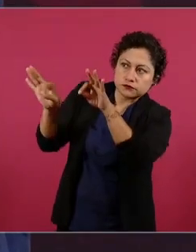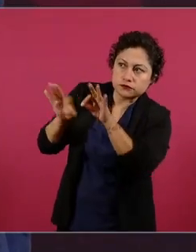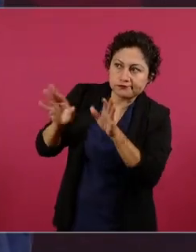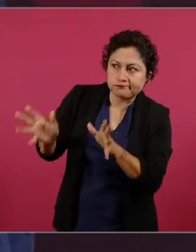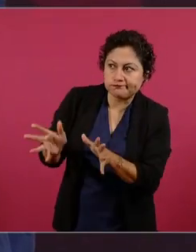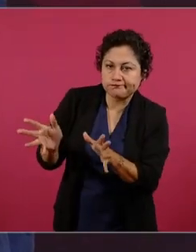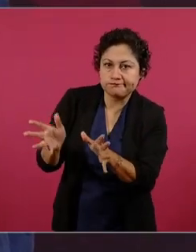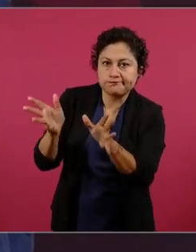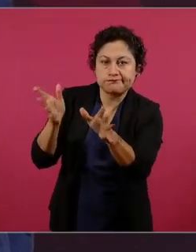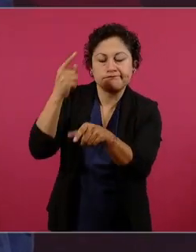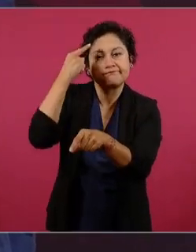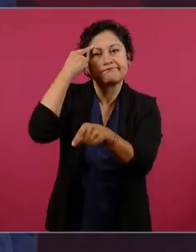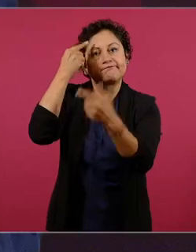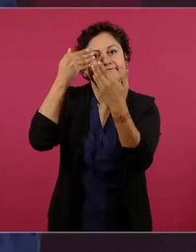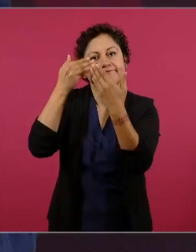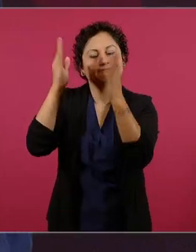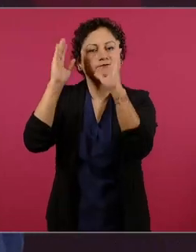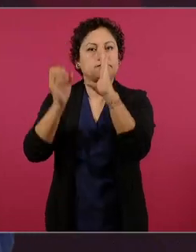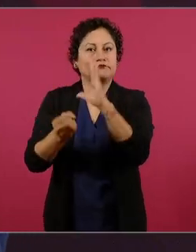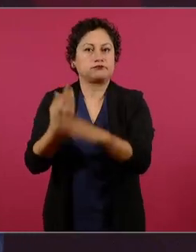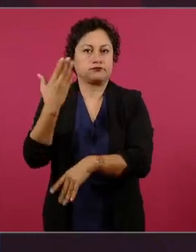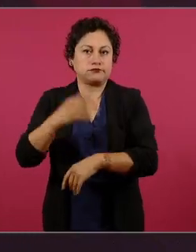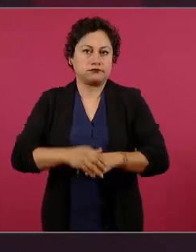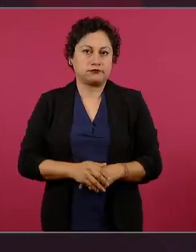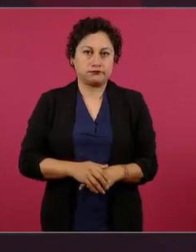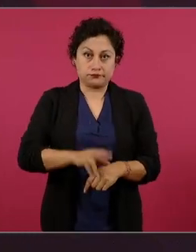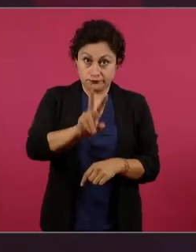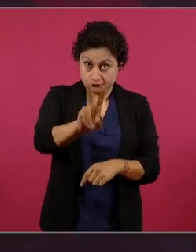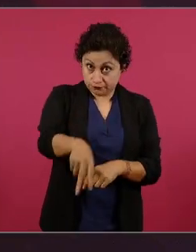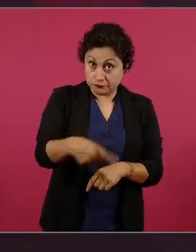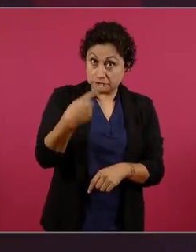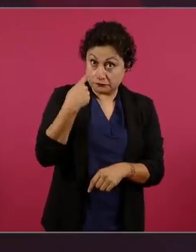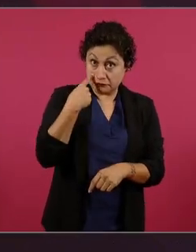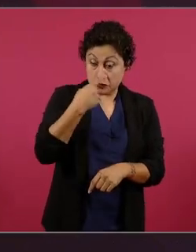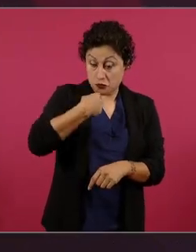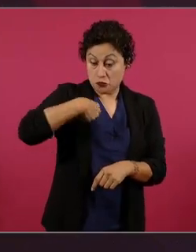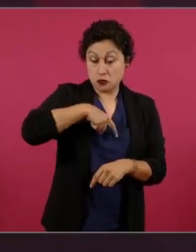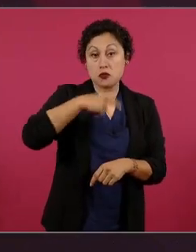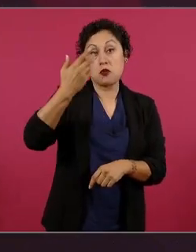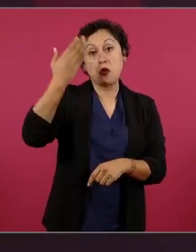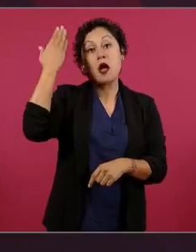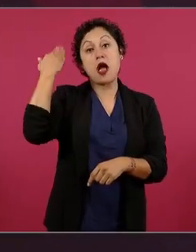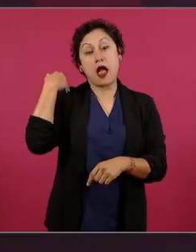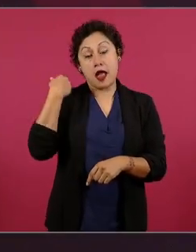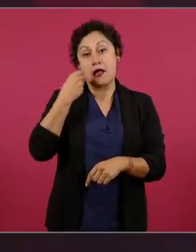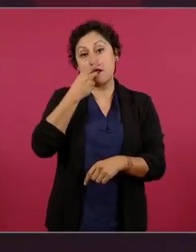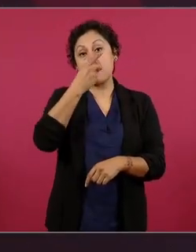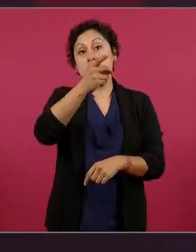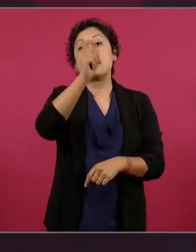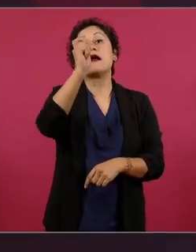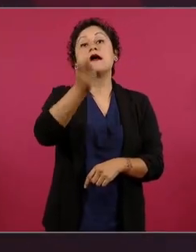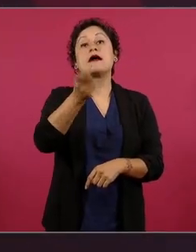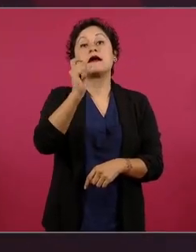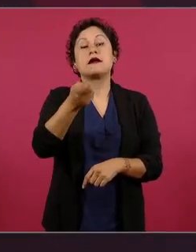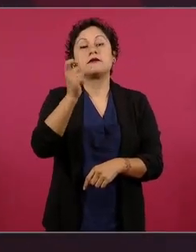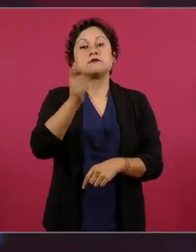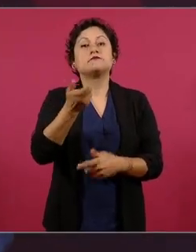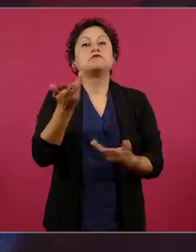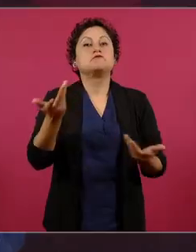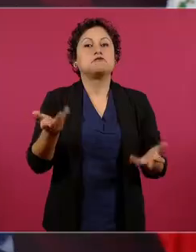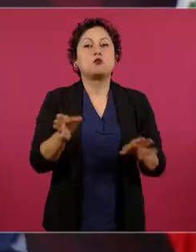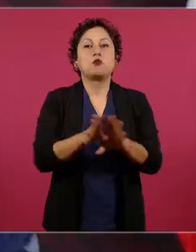que cada ciudadano podía convertirse en un medio de